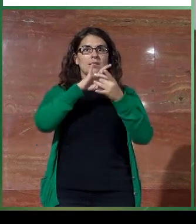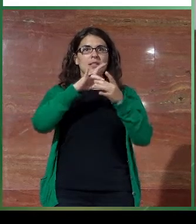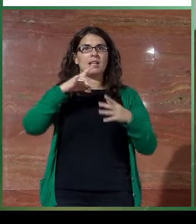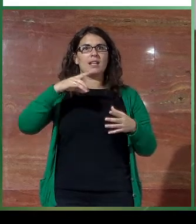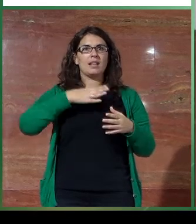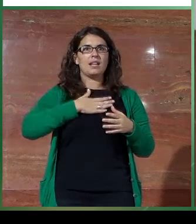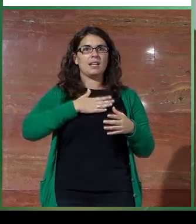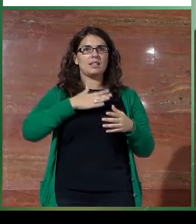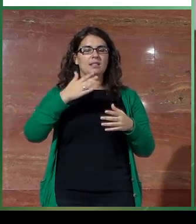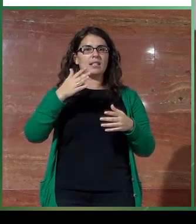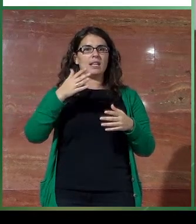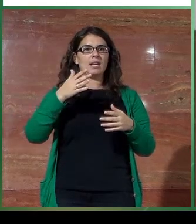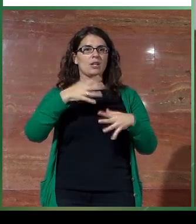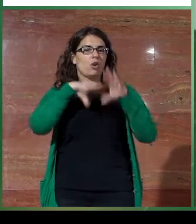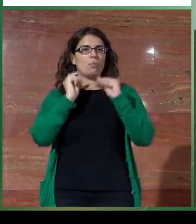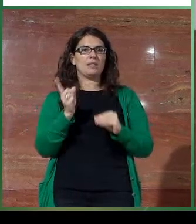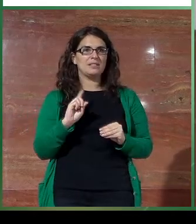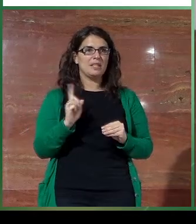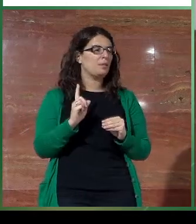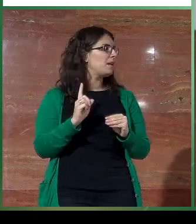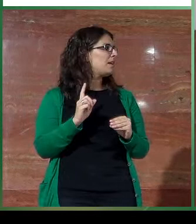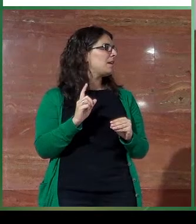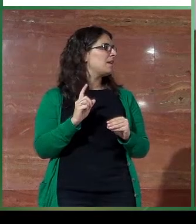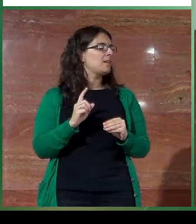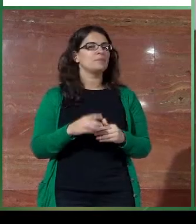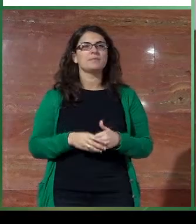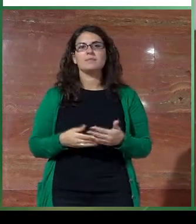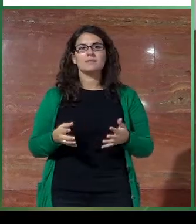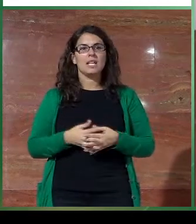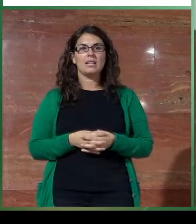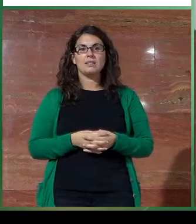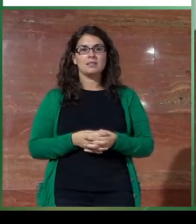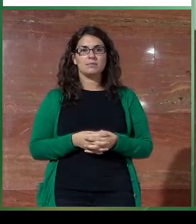determina que las ciudades que tenemos son bastante inhabitables.